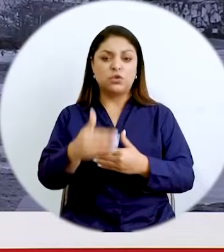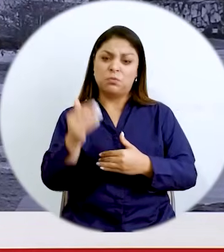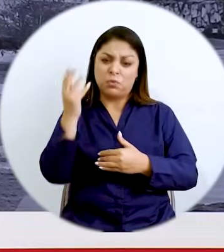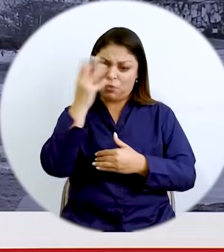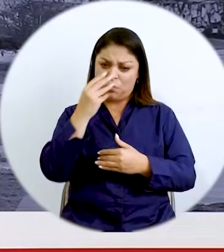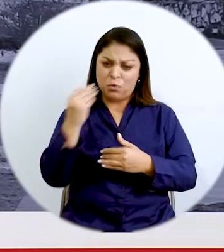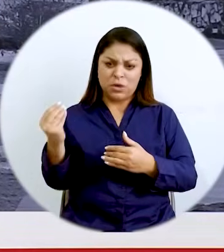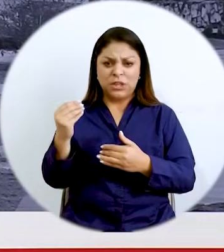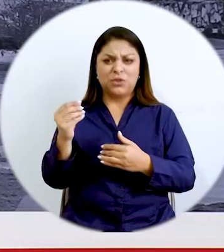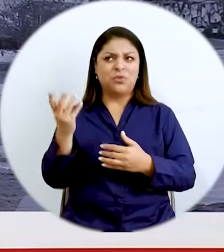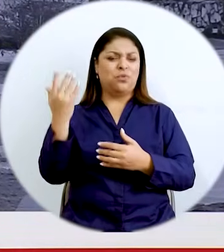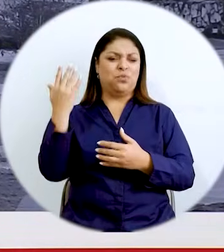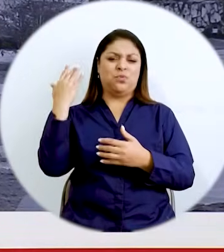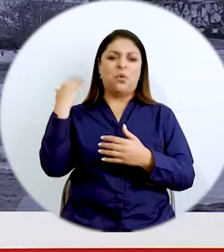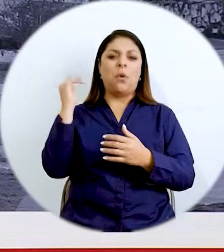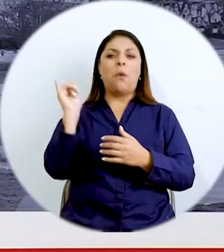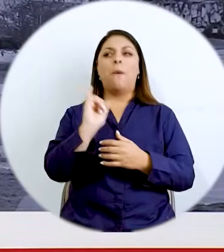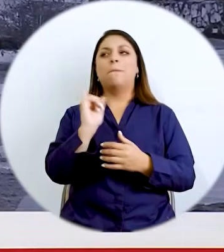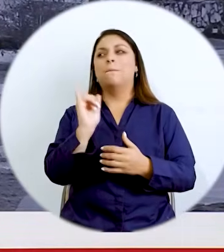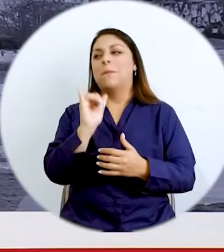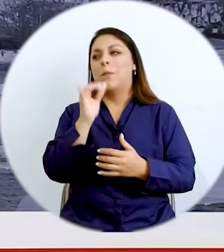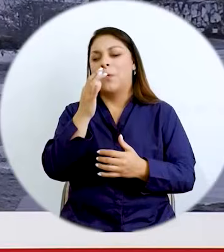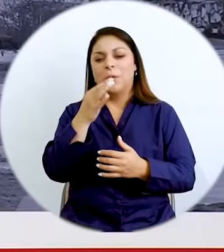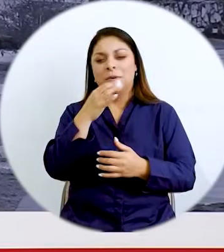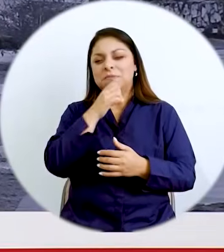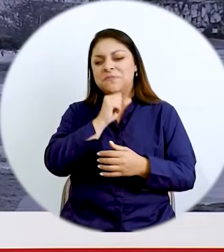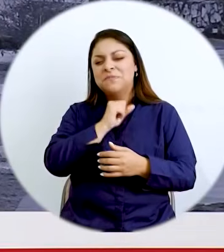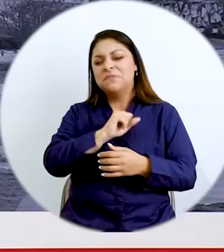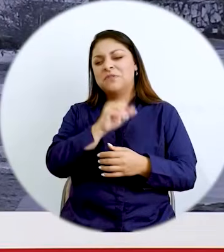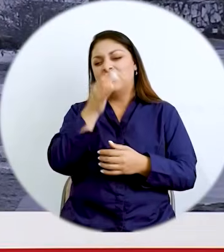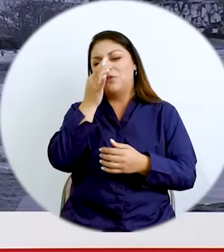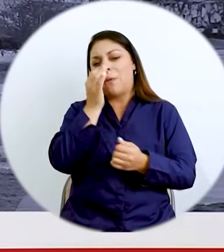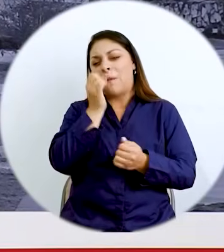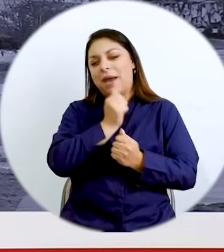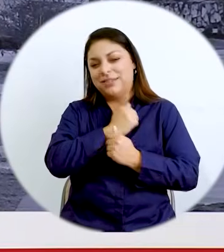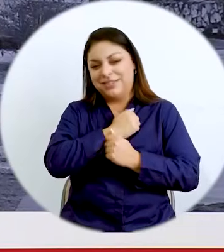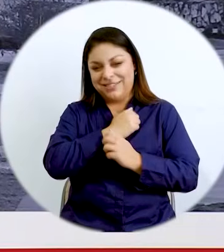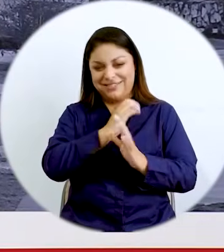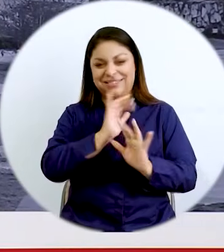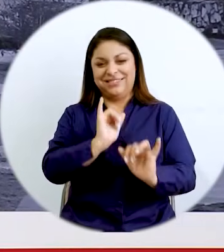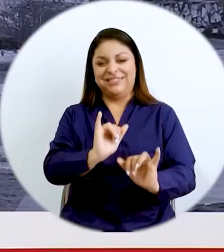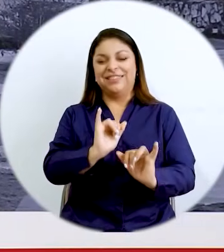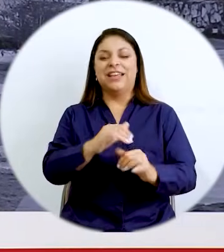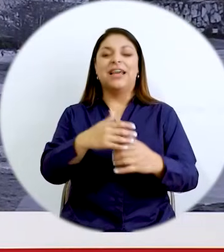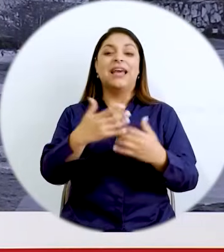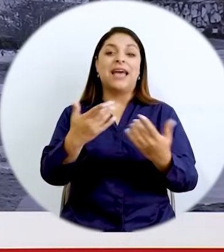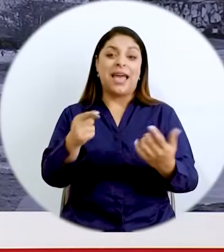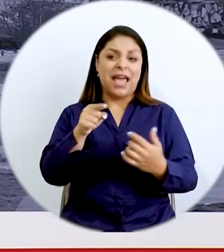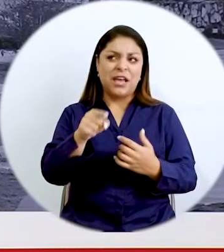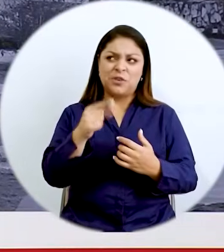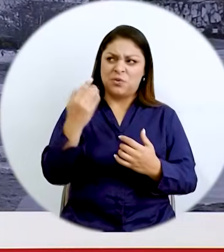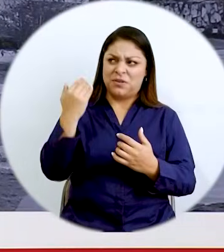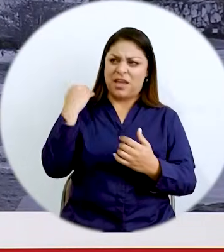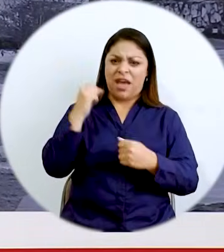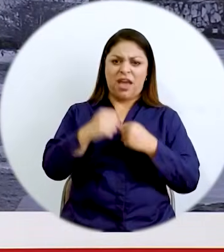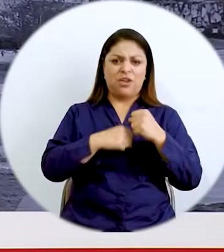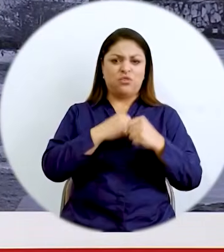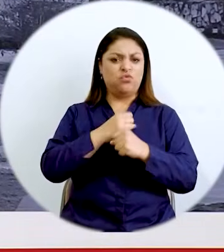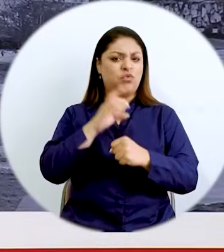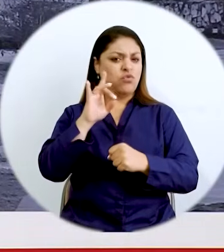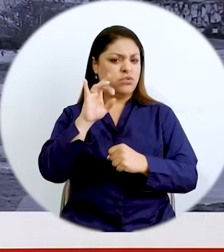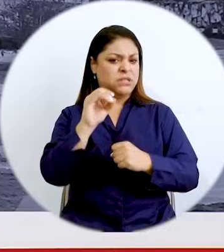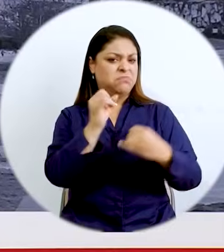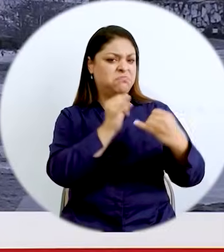yo diría que fue muy bonito, fue muy romántico, ¿verdad? Y esto estamos hablando de finales de